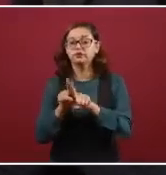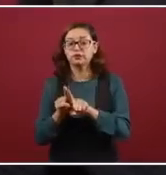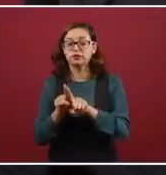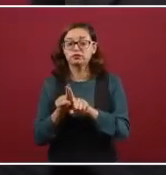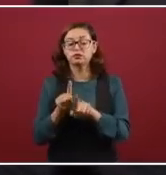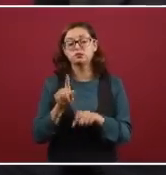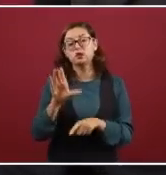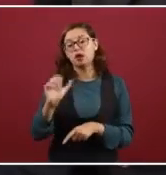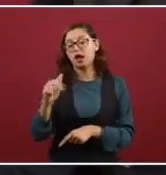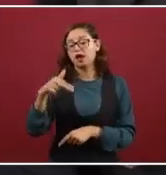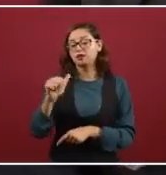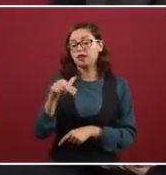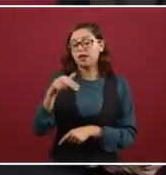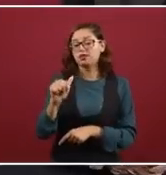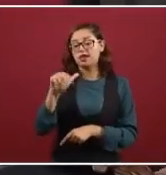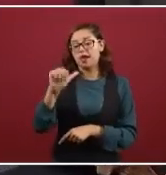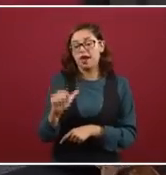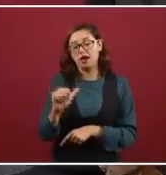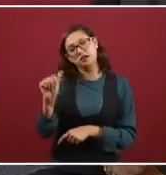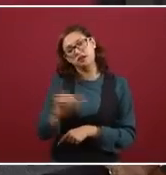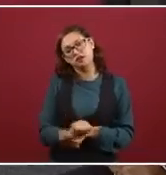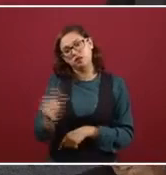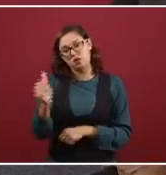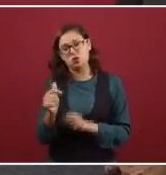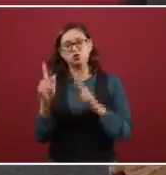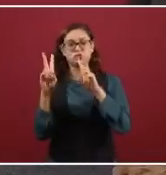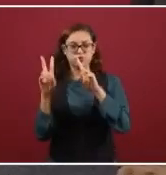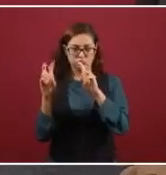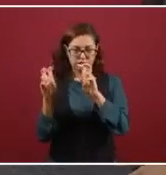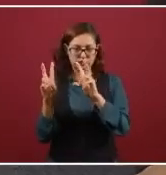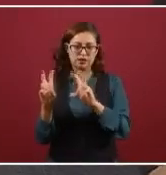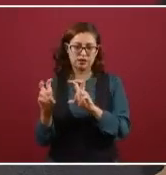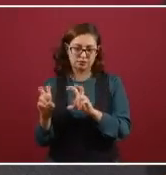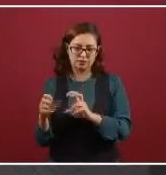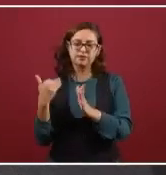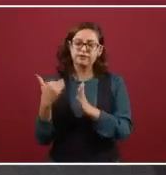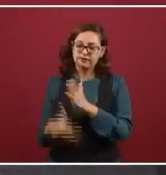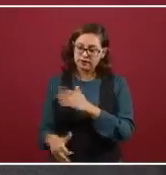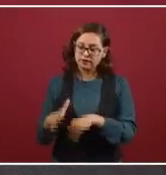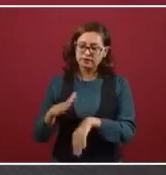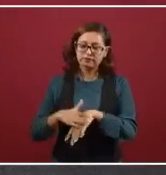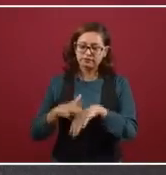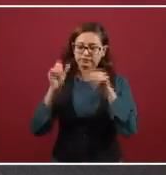Cananea y otros temas que están pendientes,